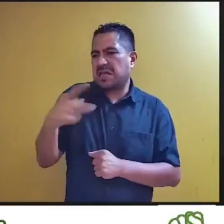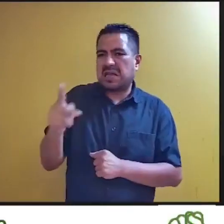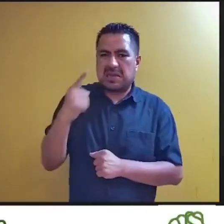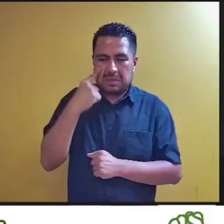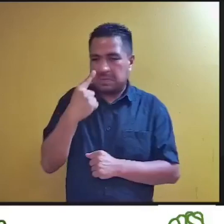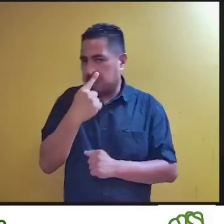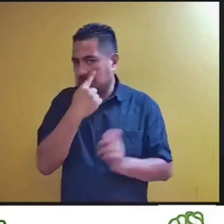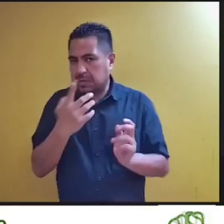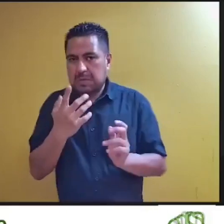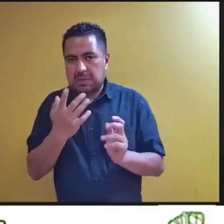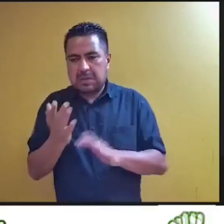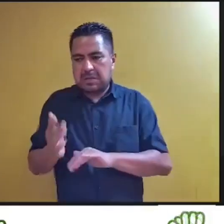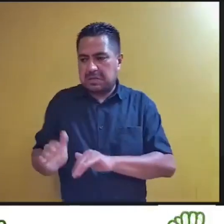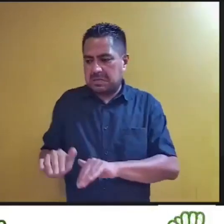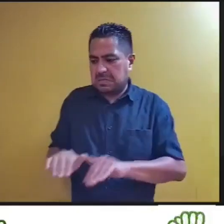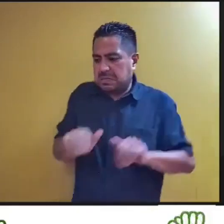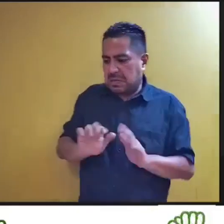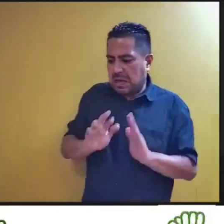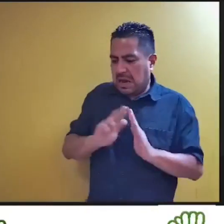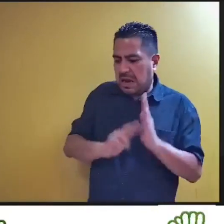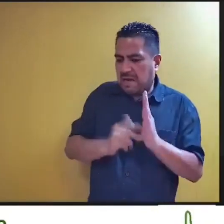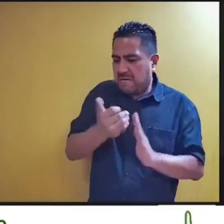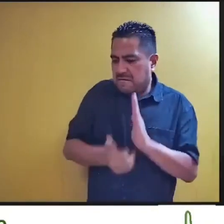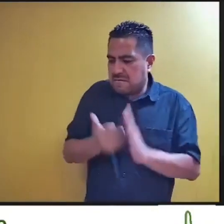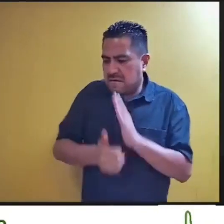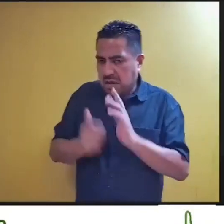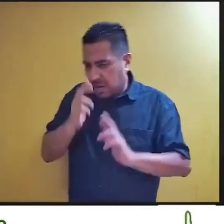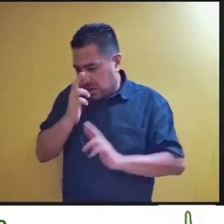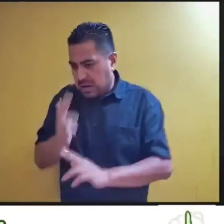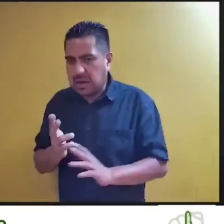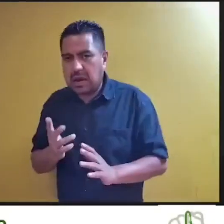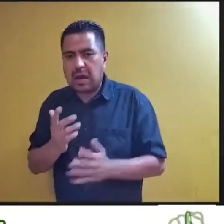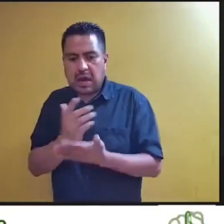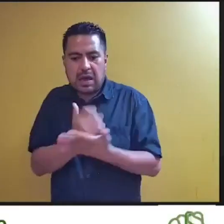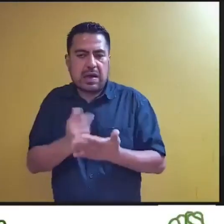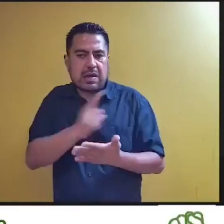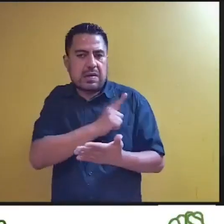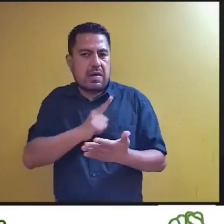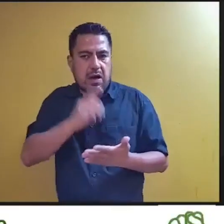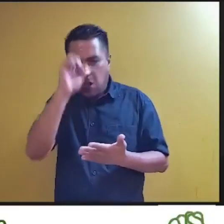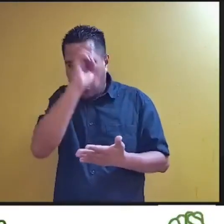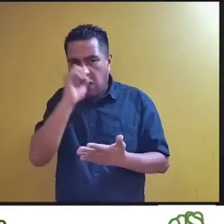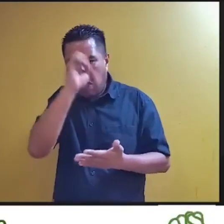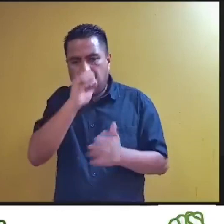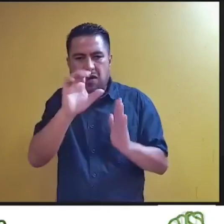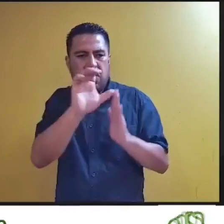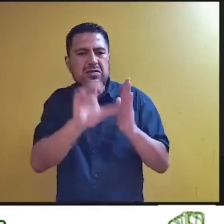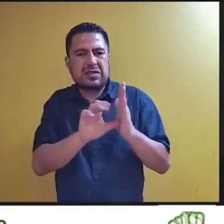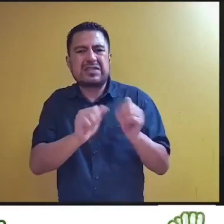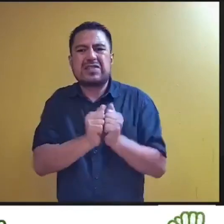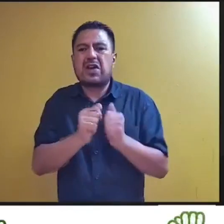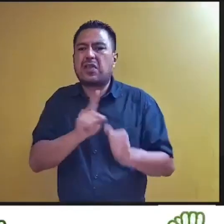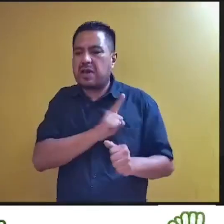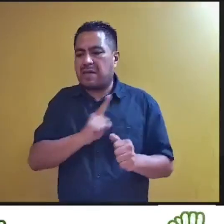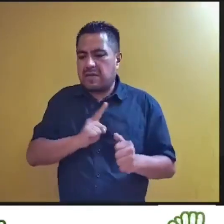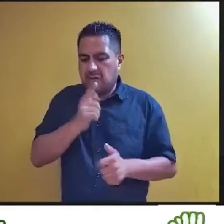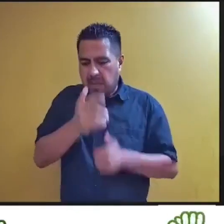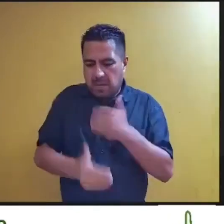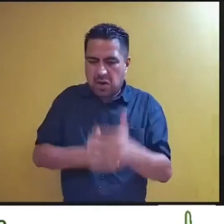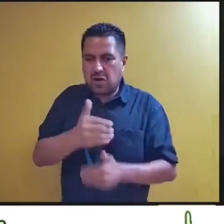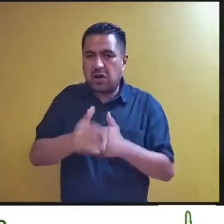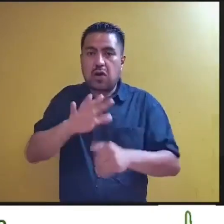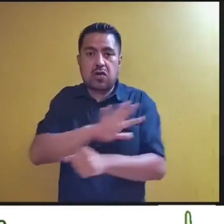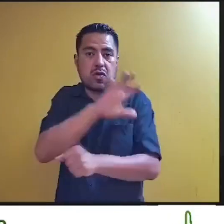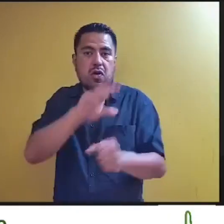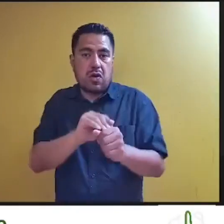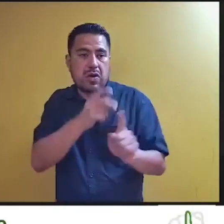considerativa, se apartó de las reglas procedimentales que deben garantizar la observancia al principio constitucional del debido proceso, toda vez